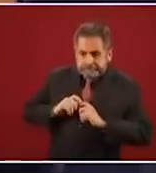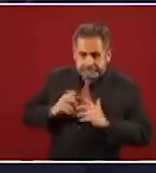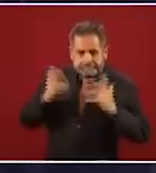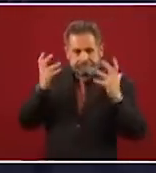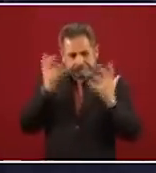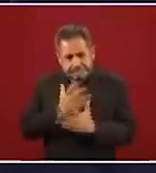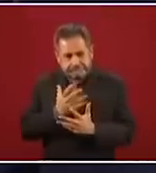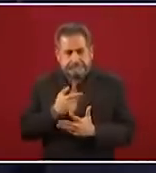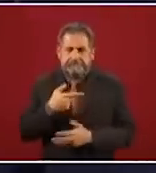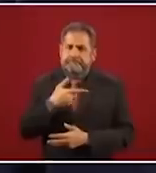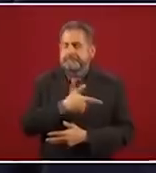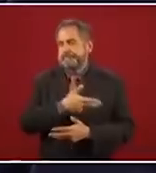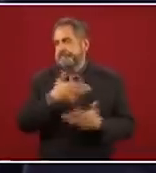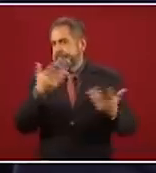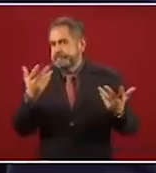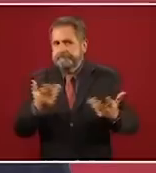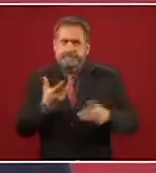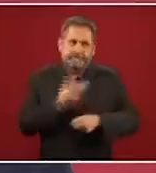la resaca,